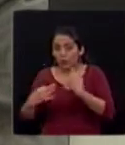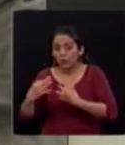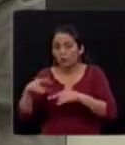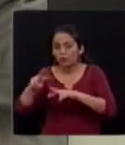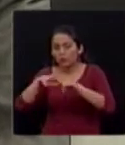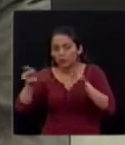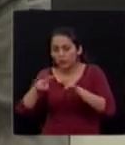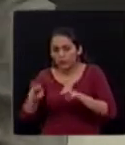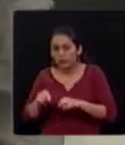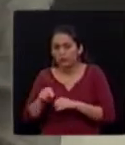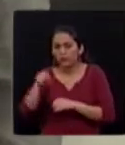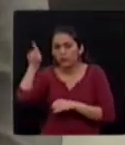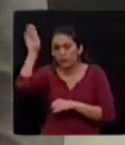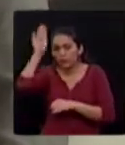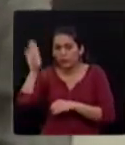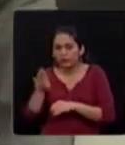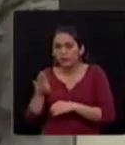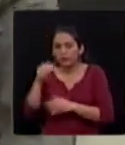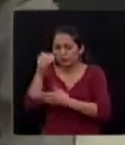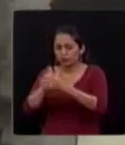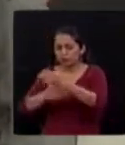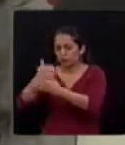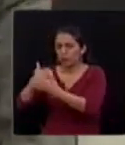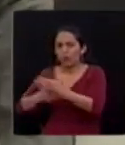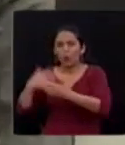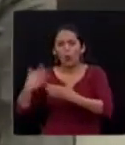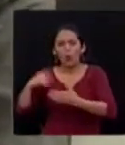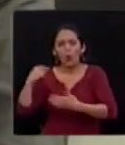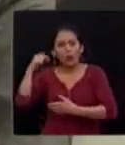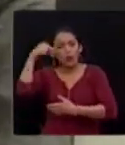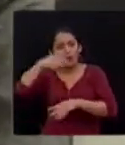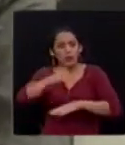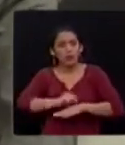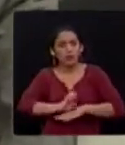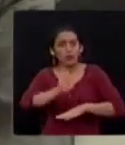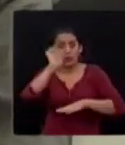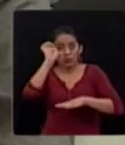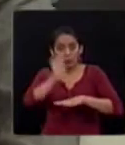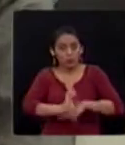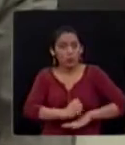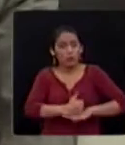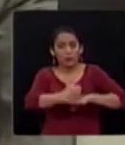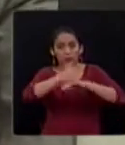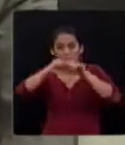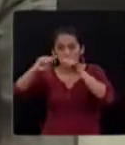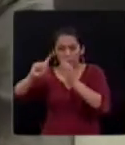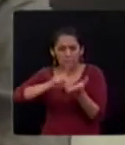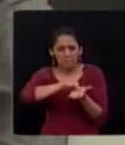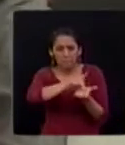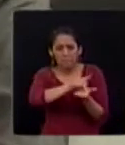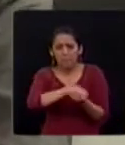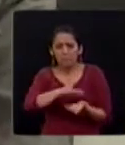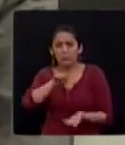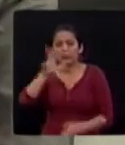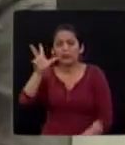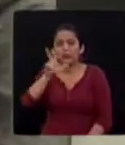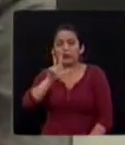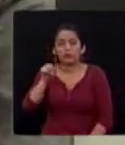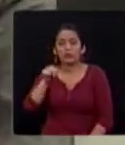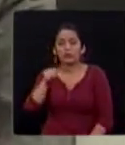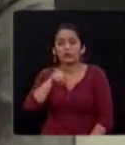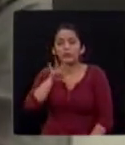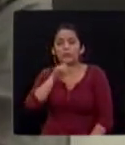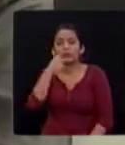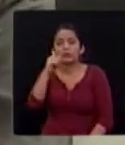de Lavallato en el Brasil, donde señala una red de sobornos inmensa en el Ecuador. El Departamento de Justicia anotó 33.5 millones de dólares. En